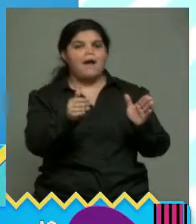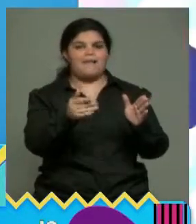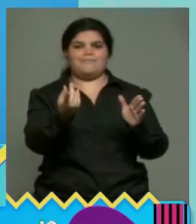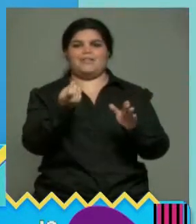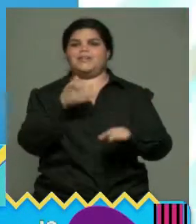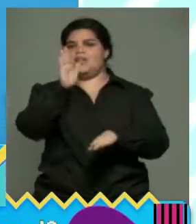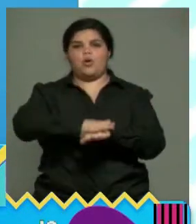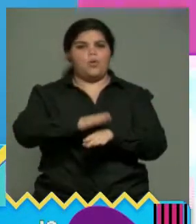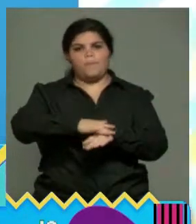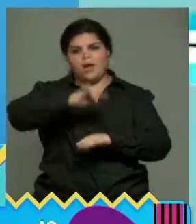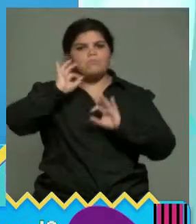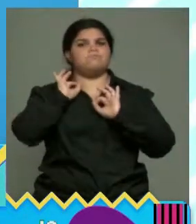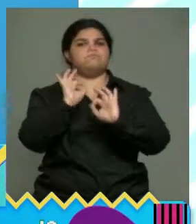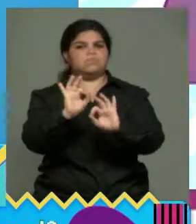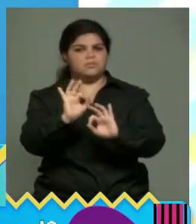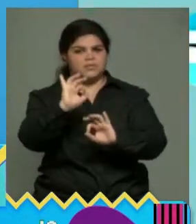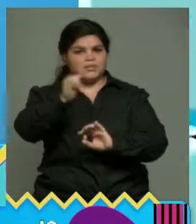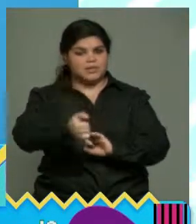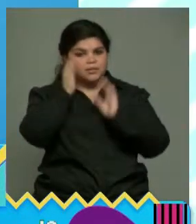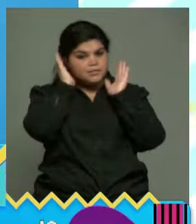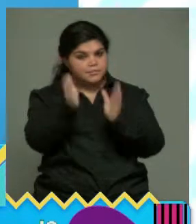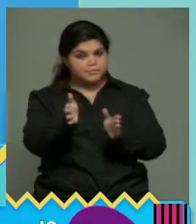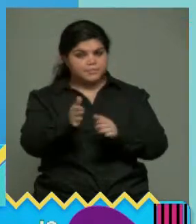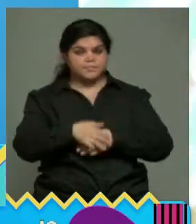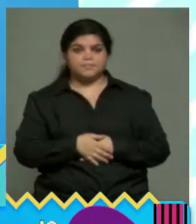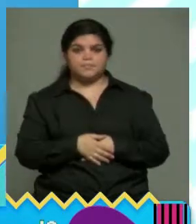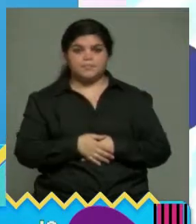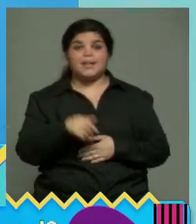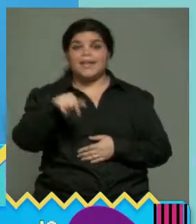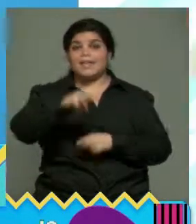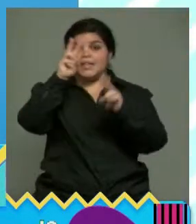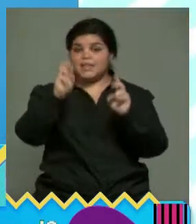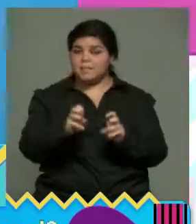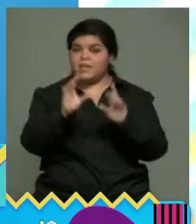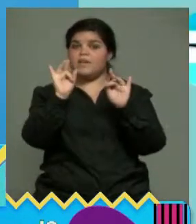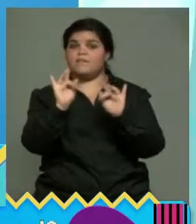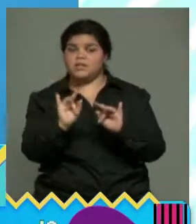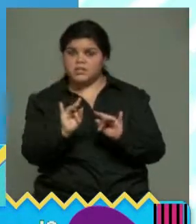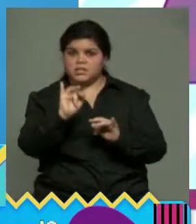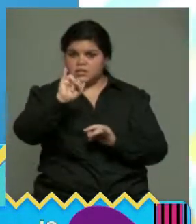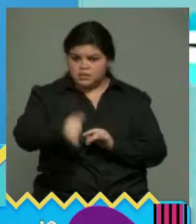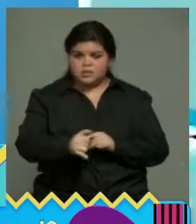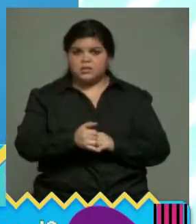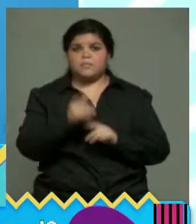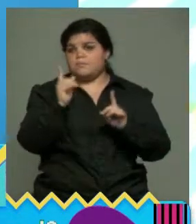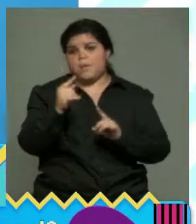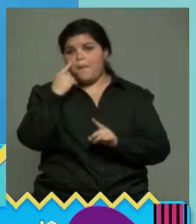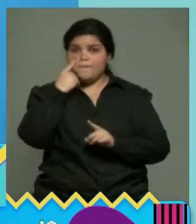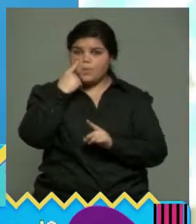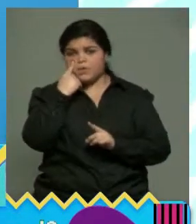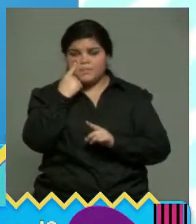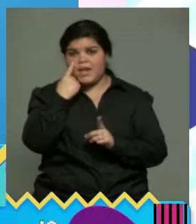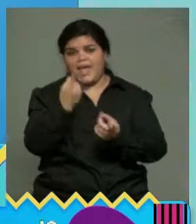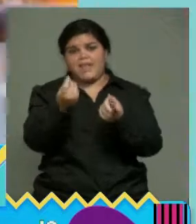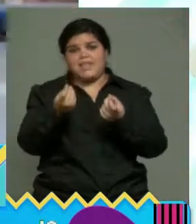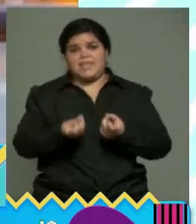plenamente el tema. Por supuesto que es un tema complejo, a los cuales los municipios deberían aprender, toda